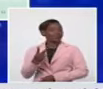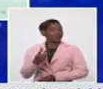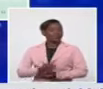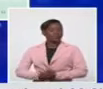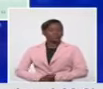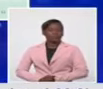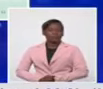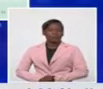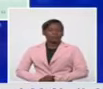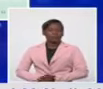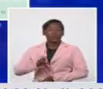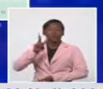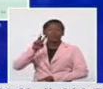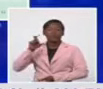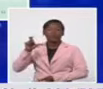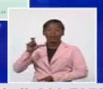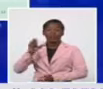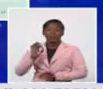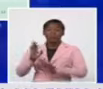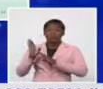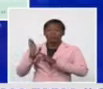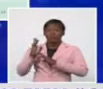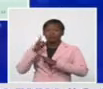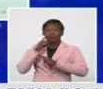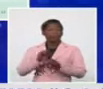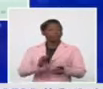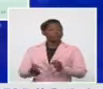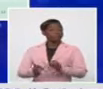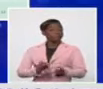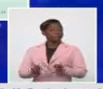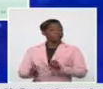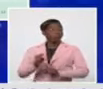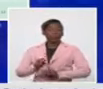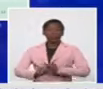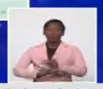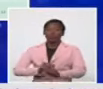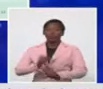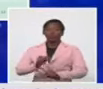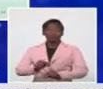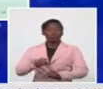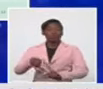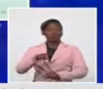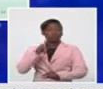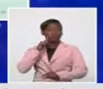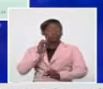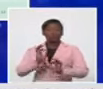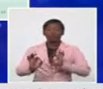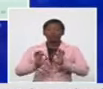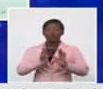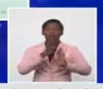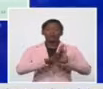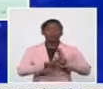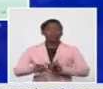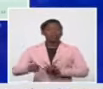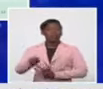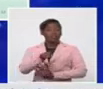Villa Clara con un evidente control de la pandemia, que no descuida además las medidas. Un caso confirmado